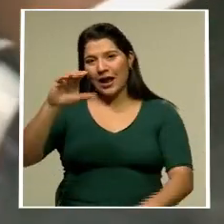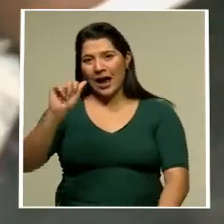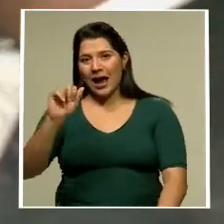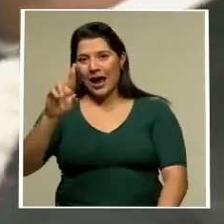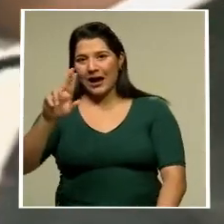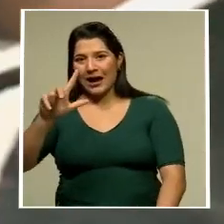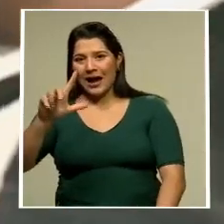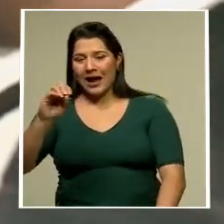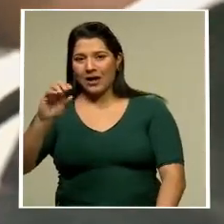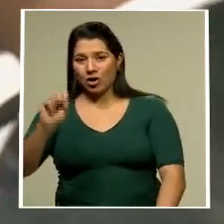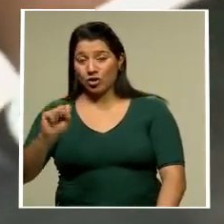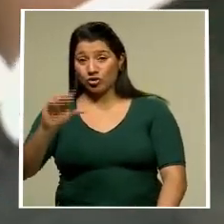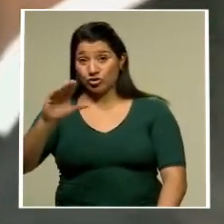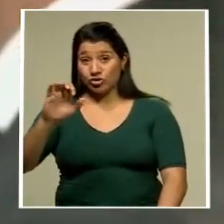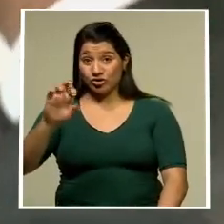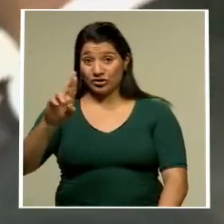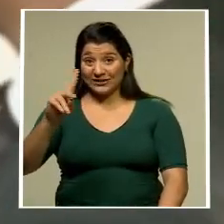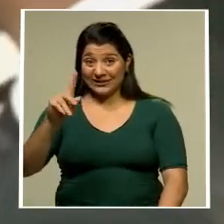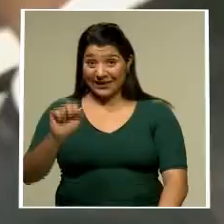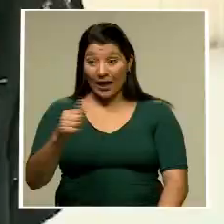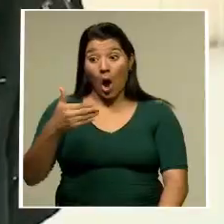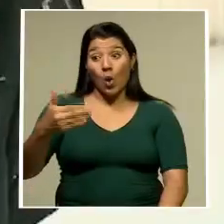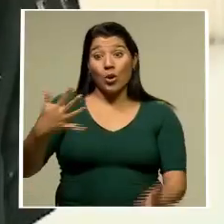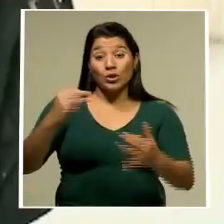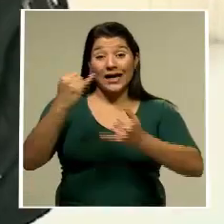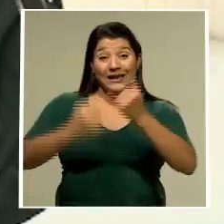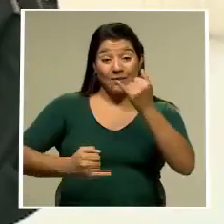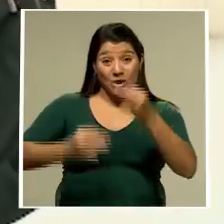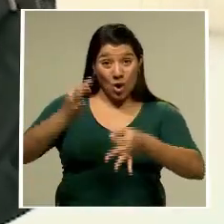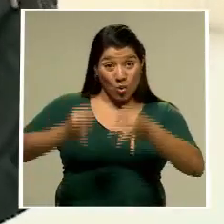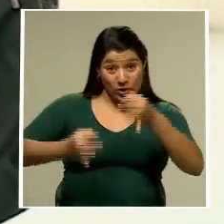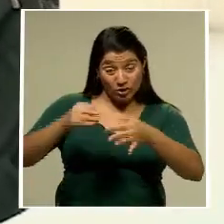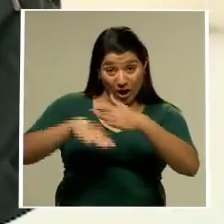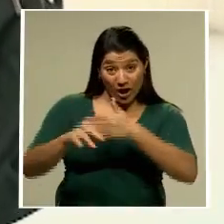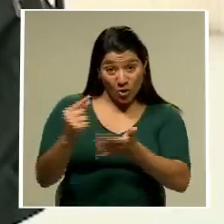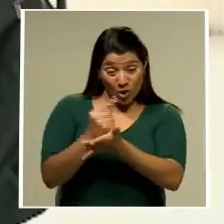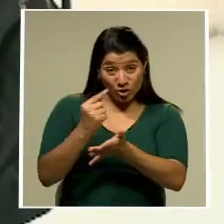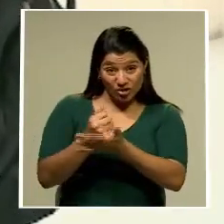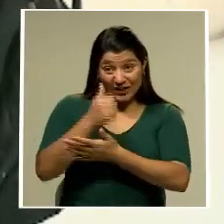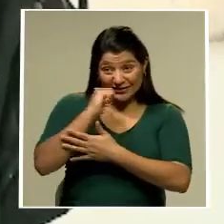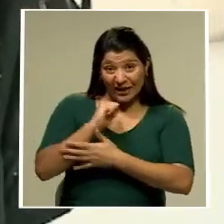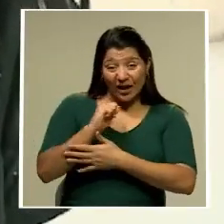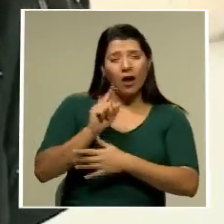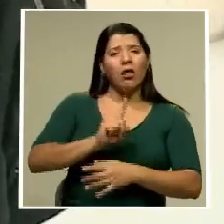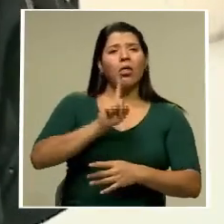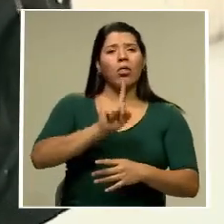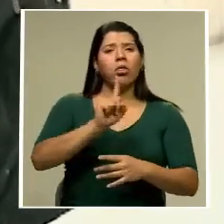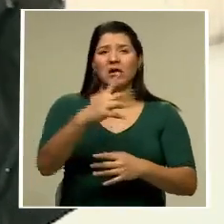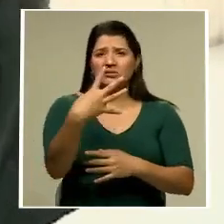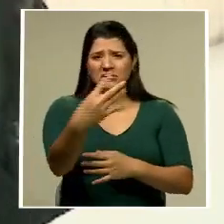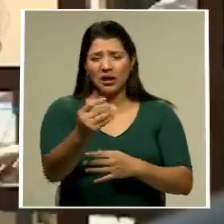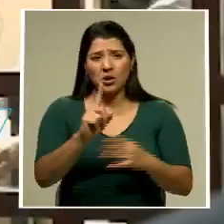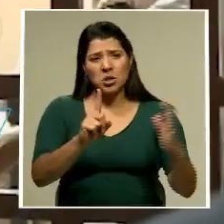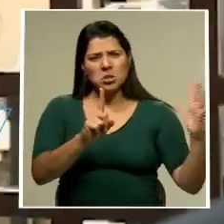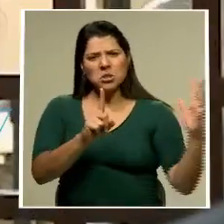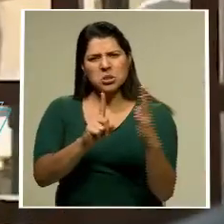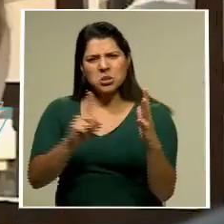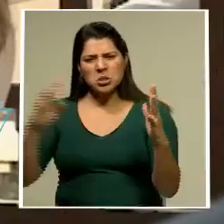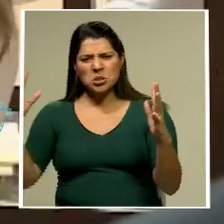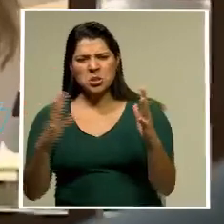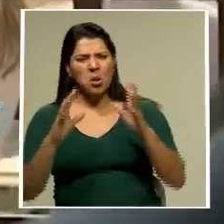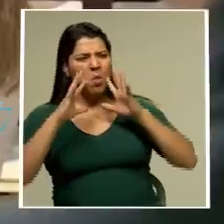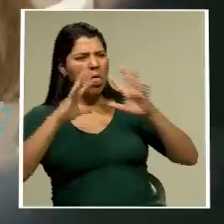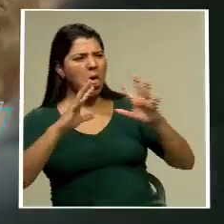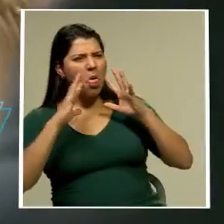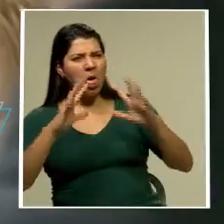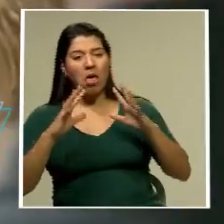de apelaciones de las medidas cautelares que se lleva a cabo en los tribunales de justicia en Goicoechea, la defensa de Mélida Solís decidió que la empresaria siga